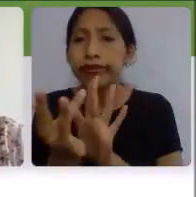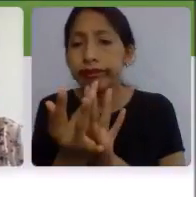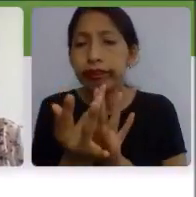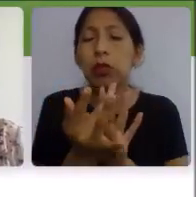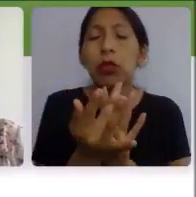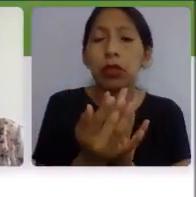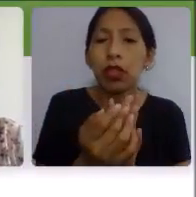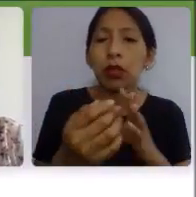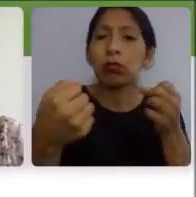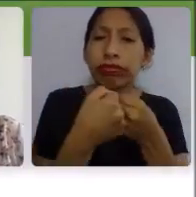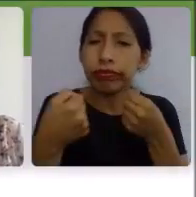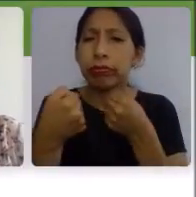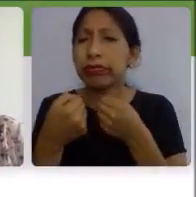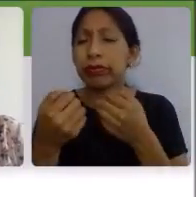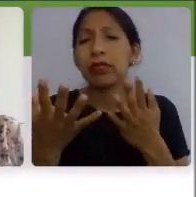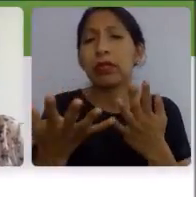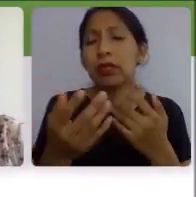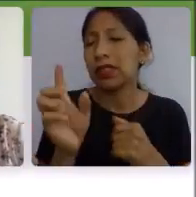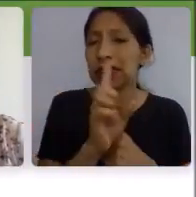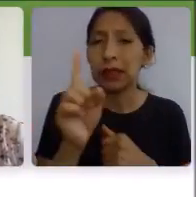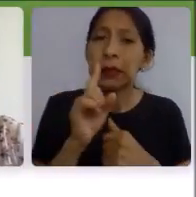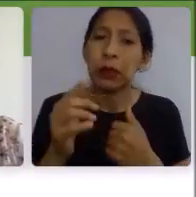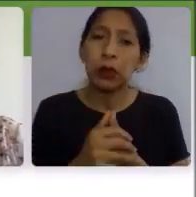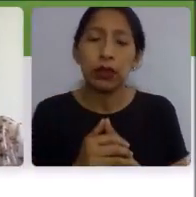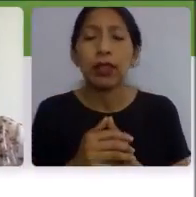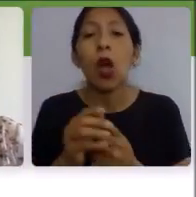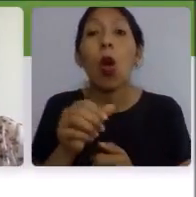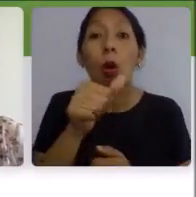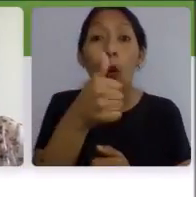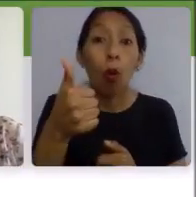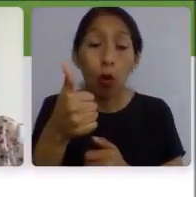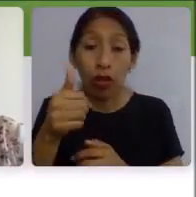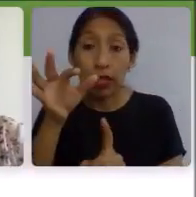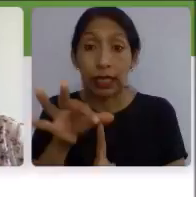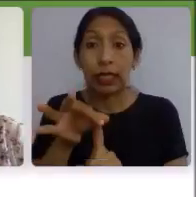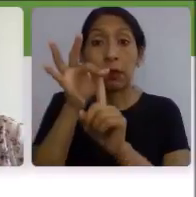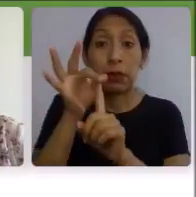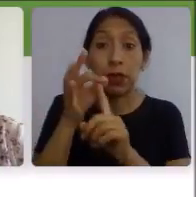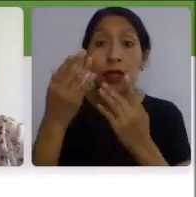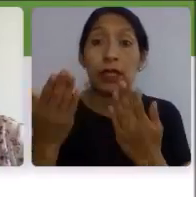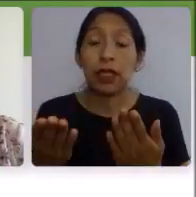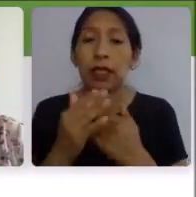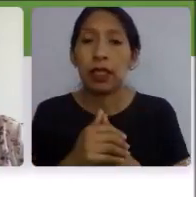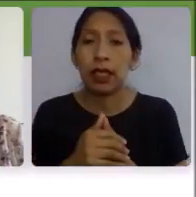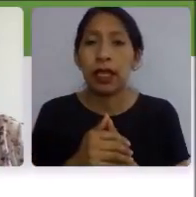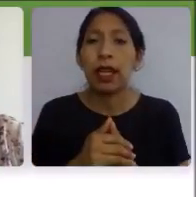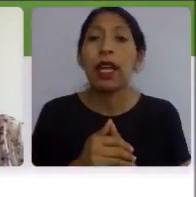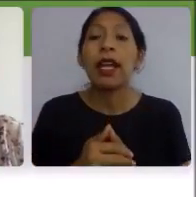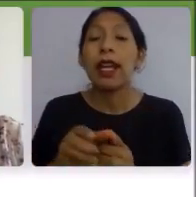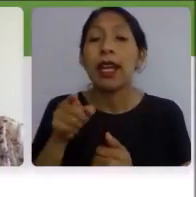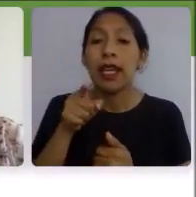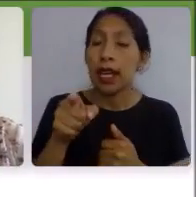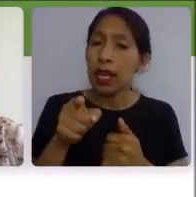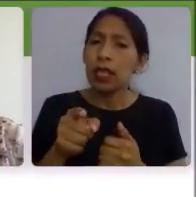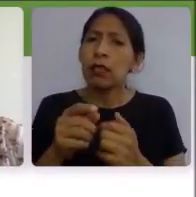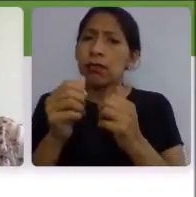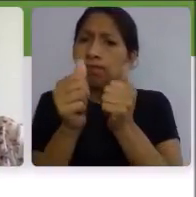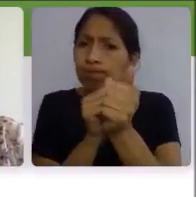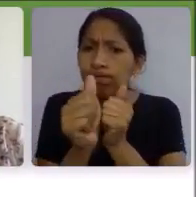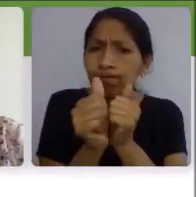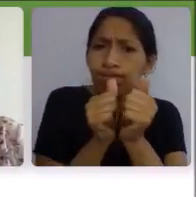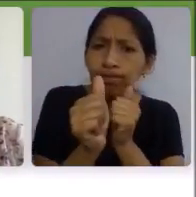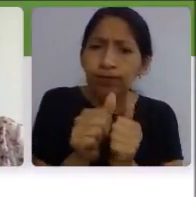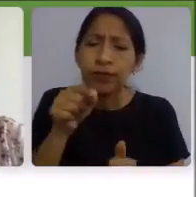comercial. Otro punto importante es la especialización. Es una ventaja competitiva que tú